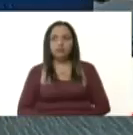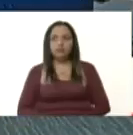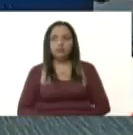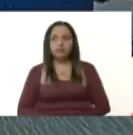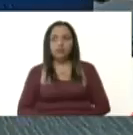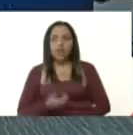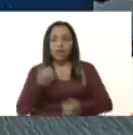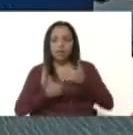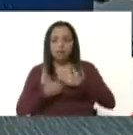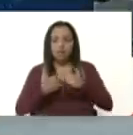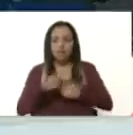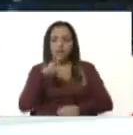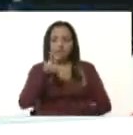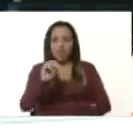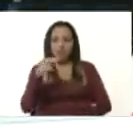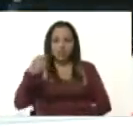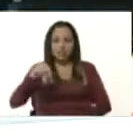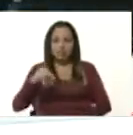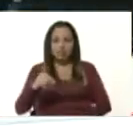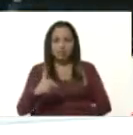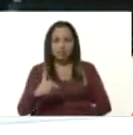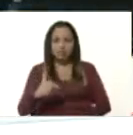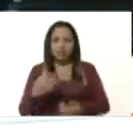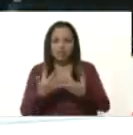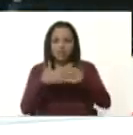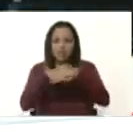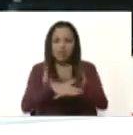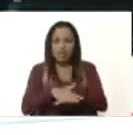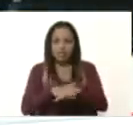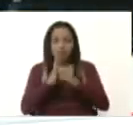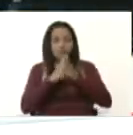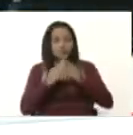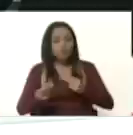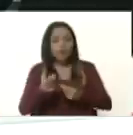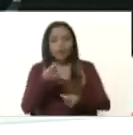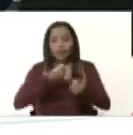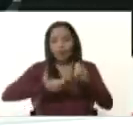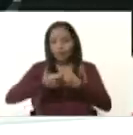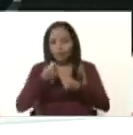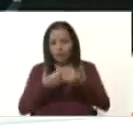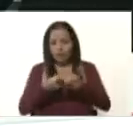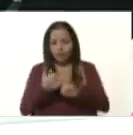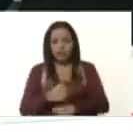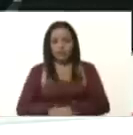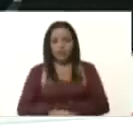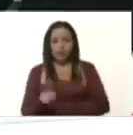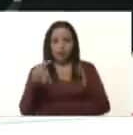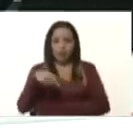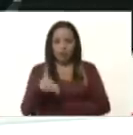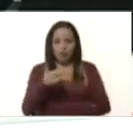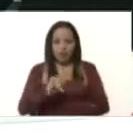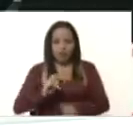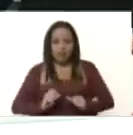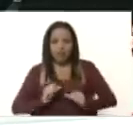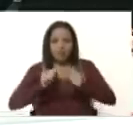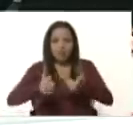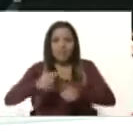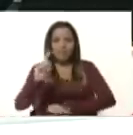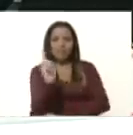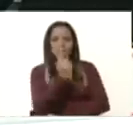Miércoles 20 de noviembre vamos a integrar el resto de la economía. Hoy tenemos el arranque de la